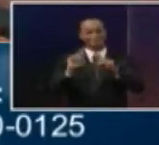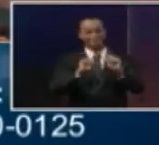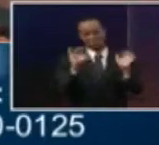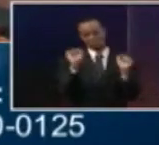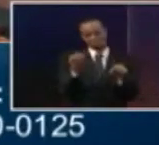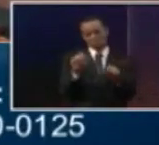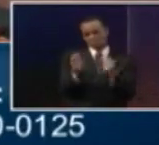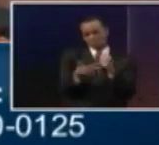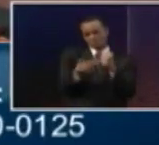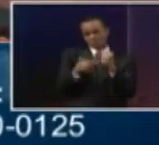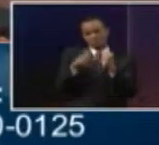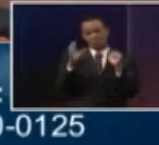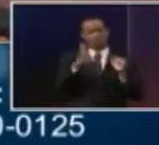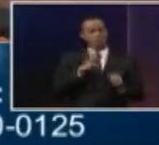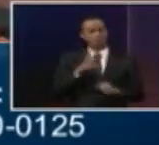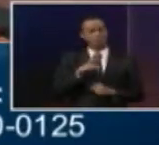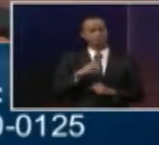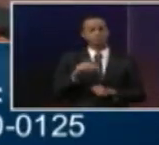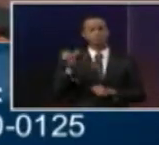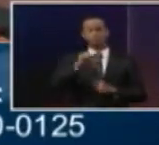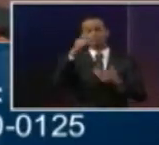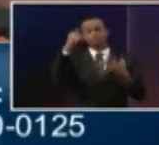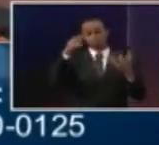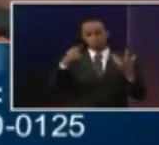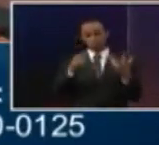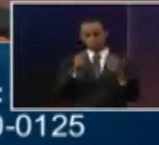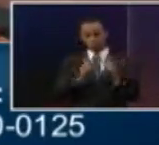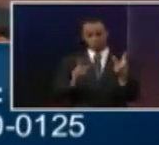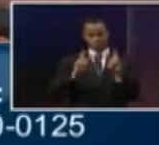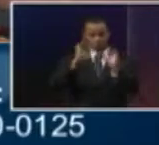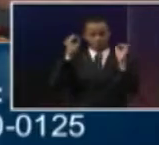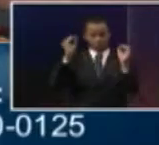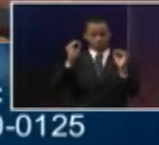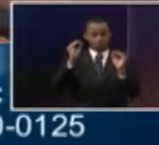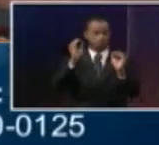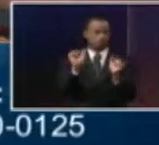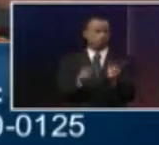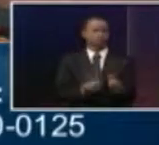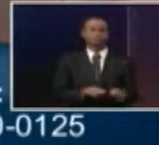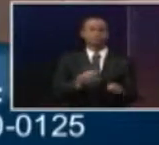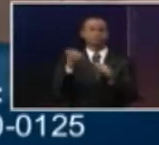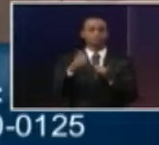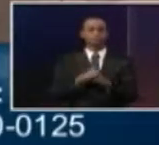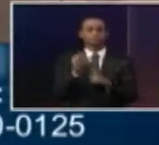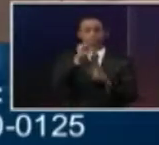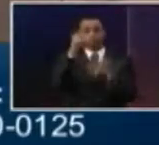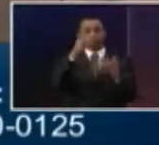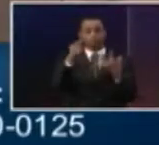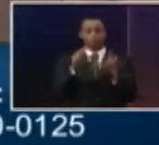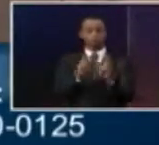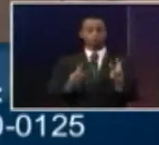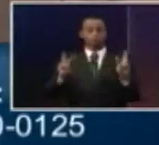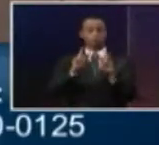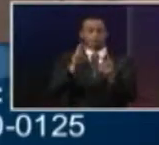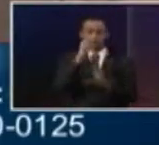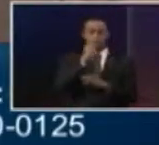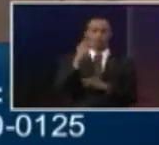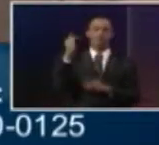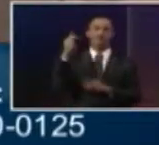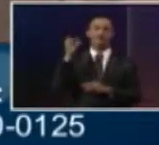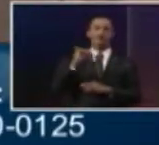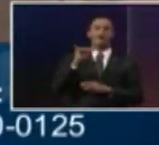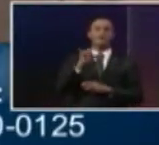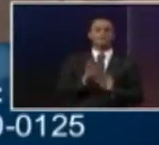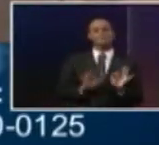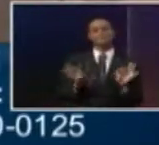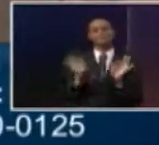Óyeme. No, y botar las cosas que ya no tienen valor, porque las cosas que tienen valor son recuerdos bonitos. Sí, claro. Los recuerdos bonitos son partes